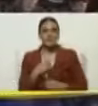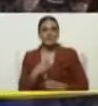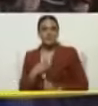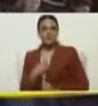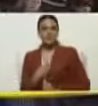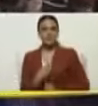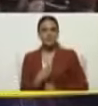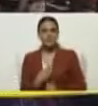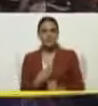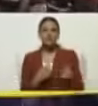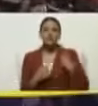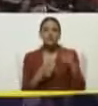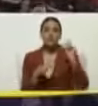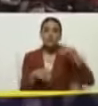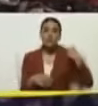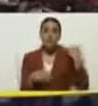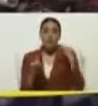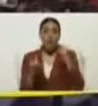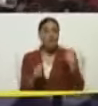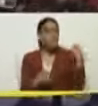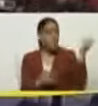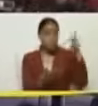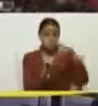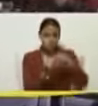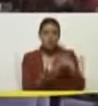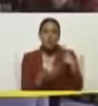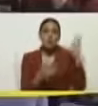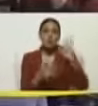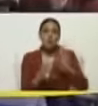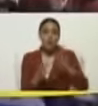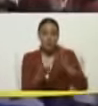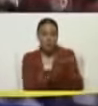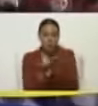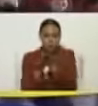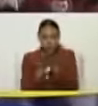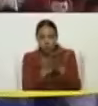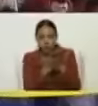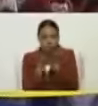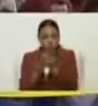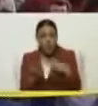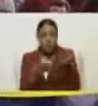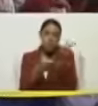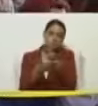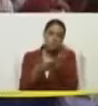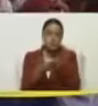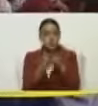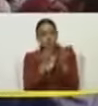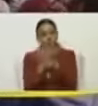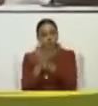Venía estudiando un conjunto de temas.